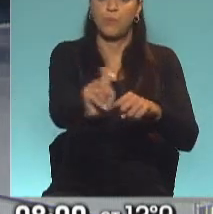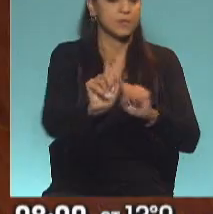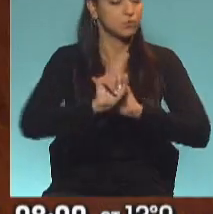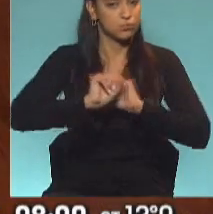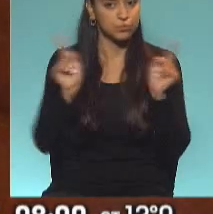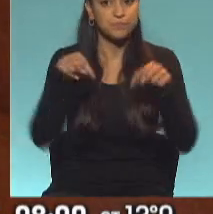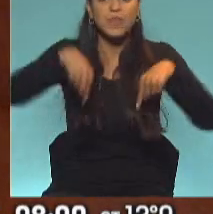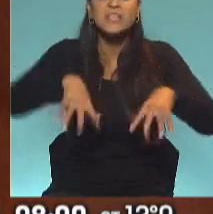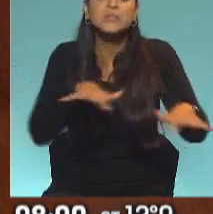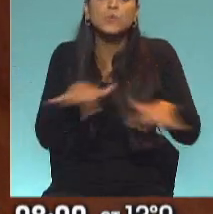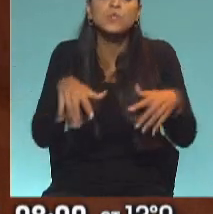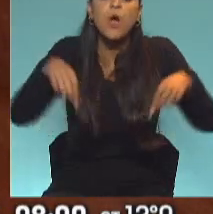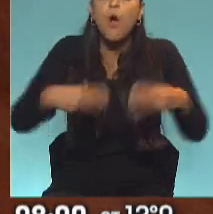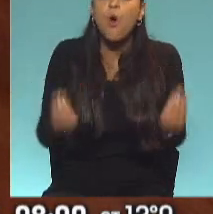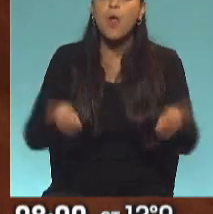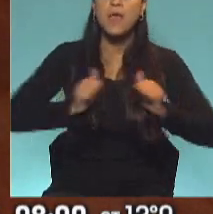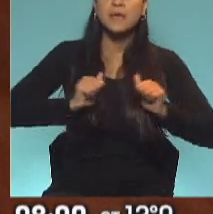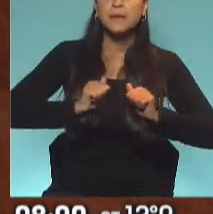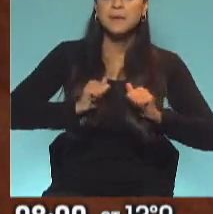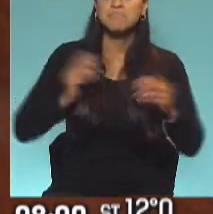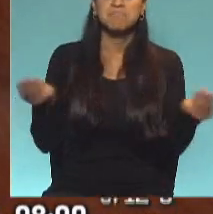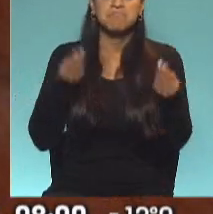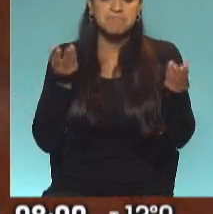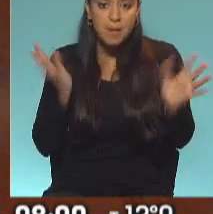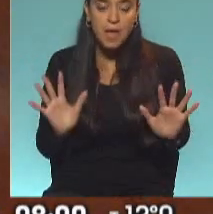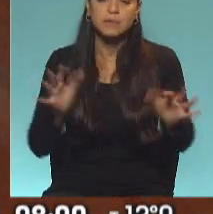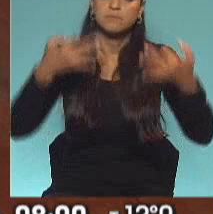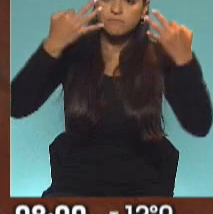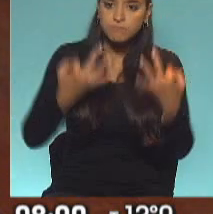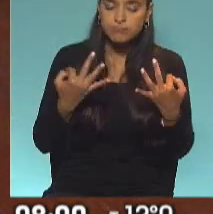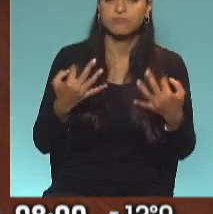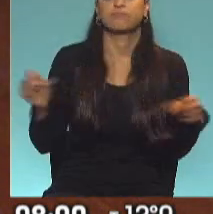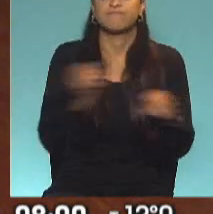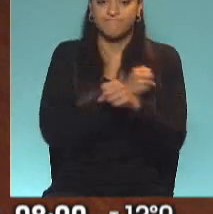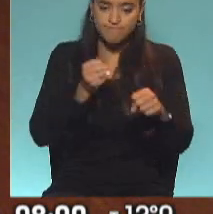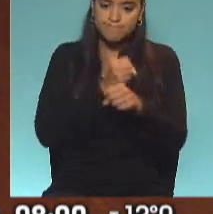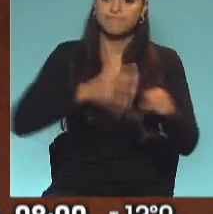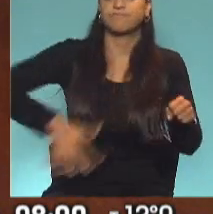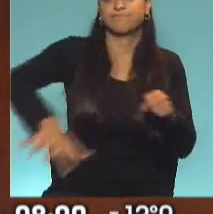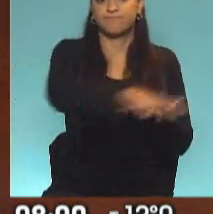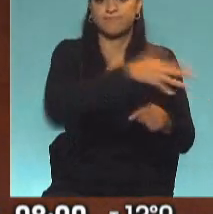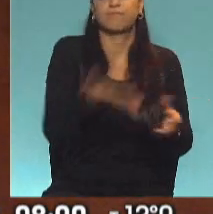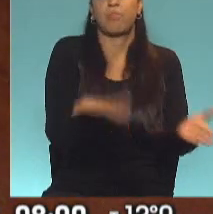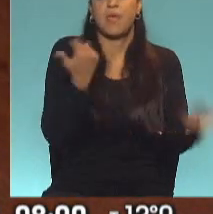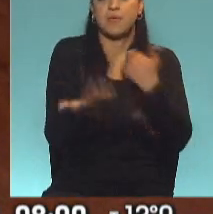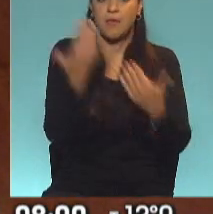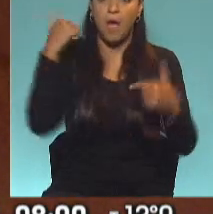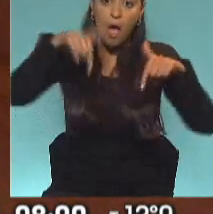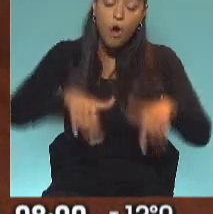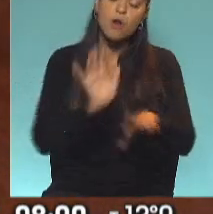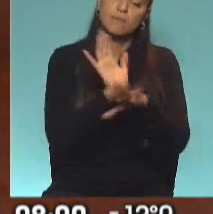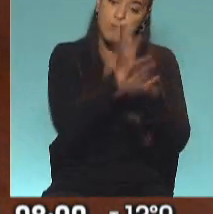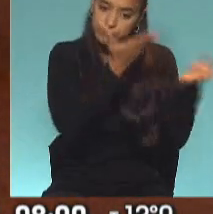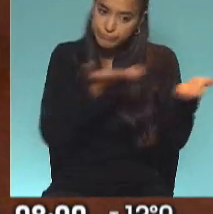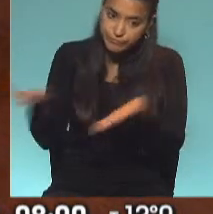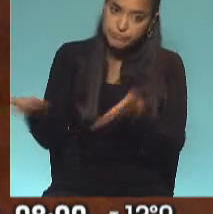Vero, situación ahora, hay que esperar a ver qué sucede justamente cuando se concrete definitivamente el desalojo. Lentamente se le está invitando a las familias